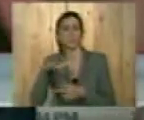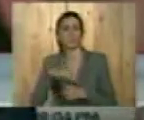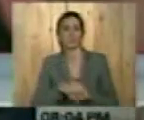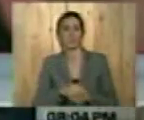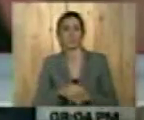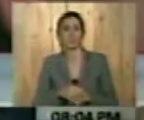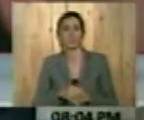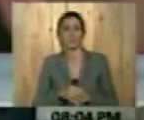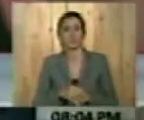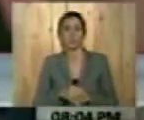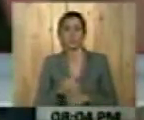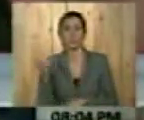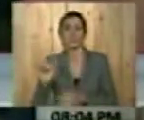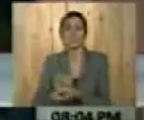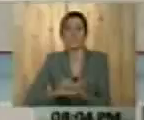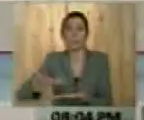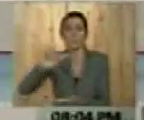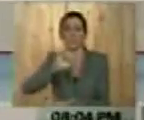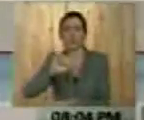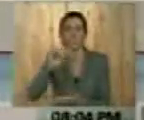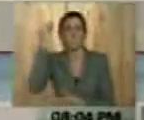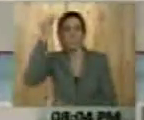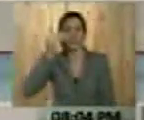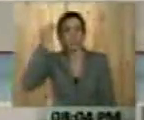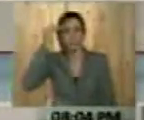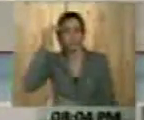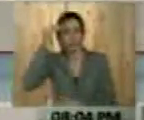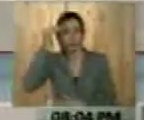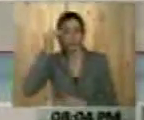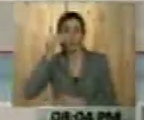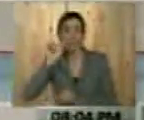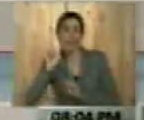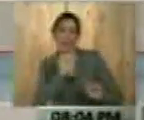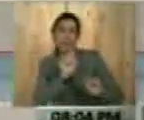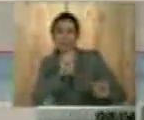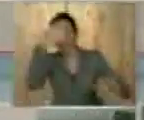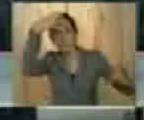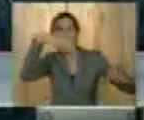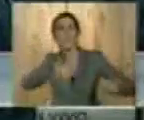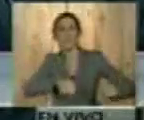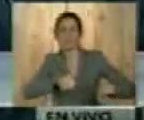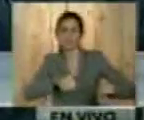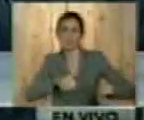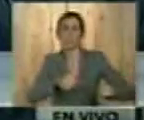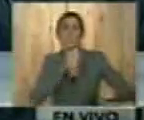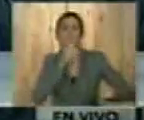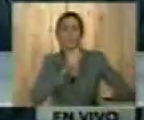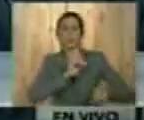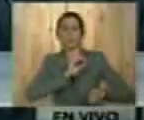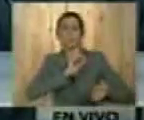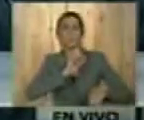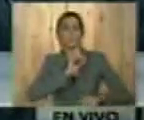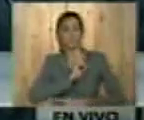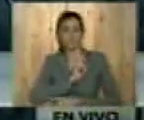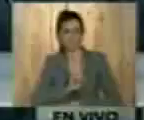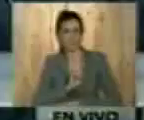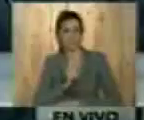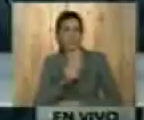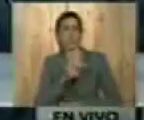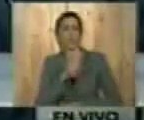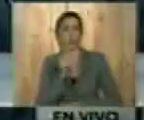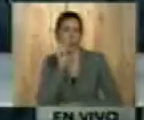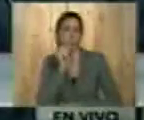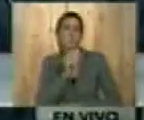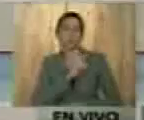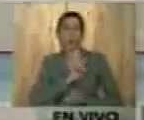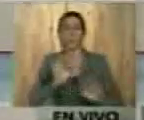del seminario de pensamiento antiimperialista convocado por el comandante estratégico